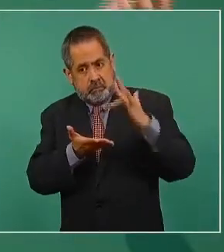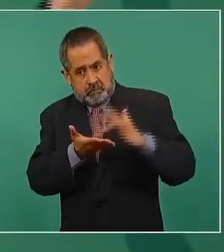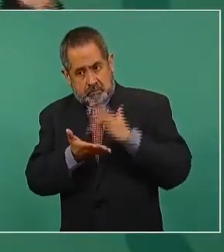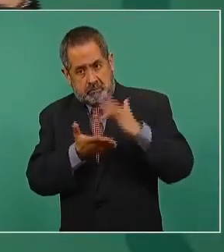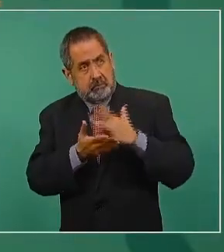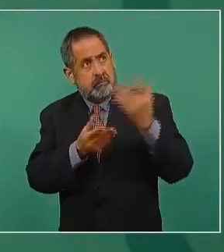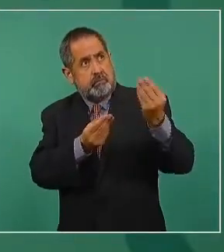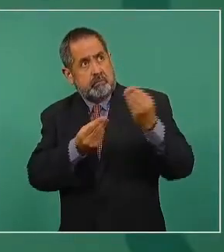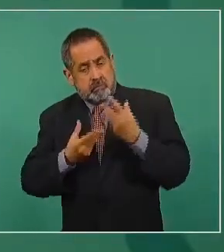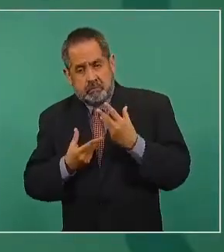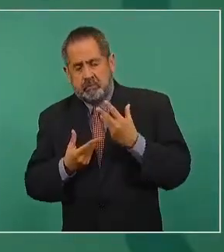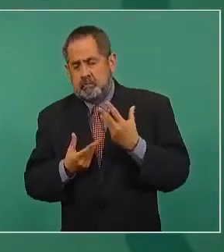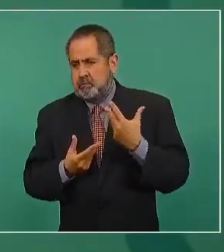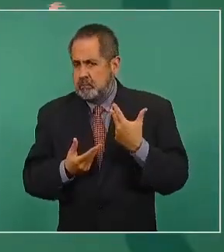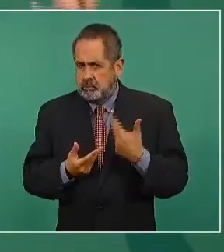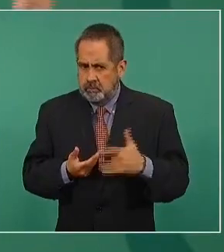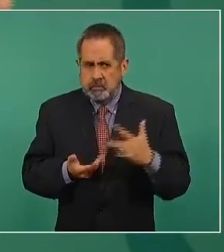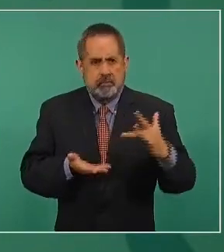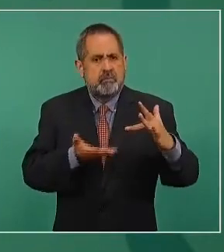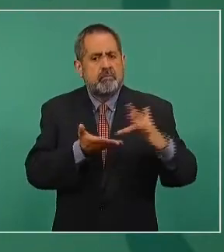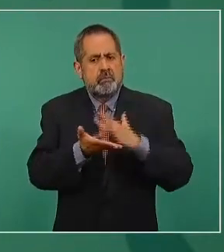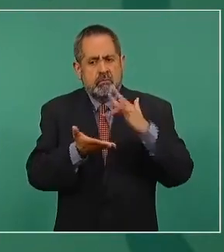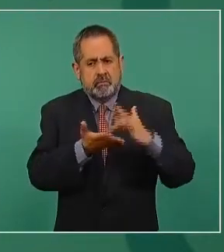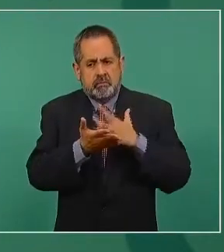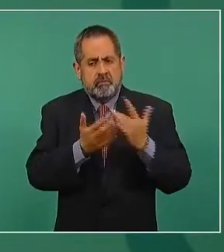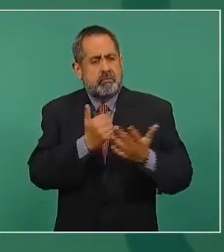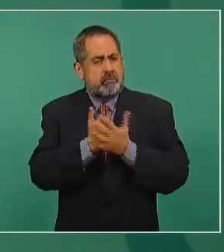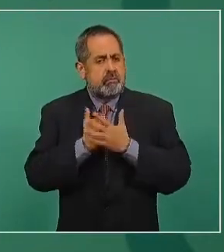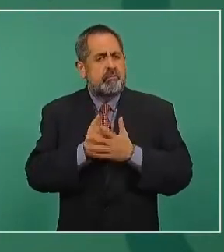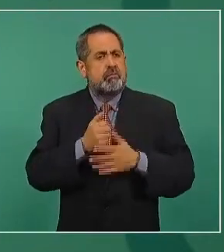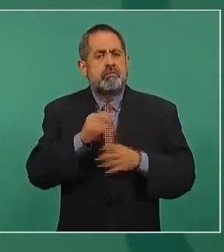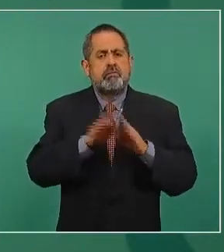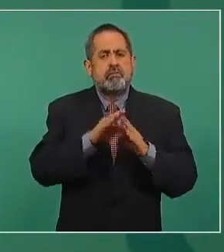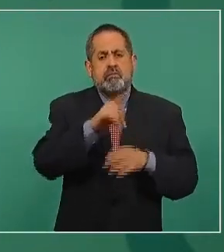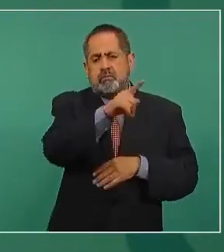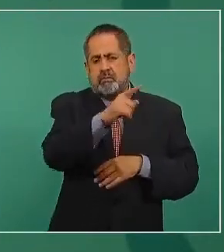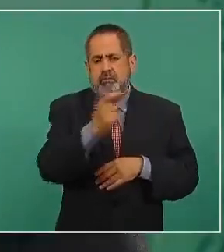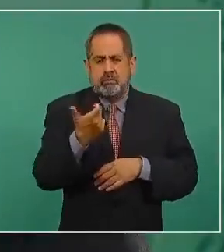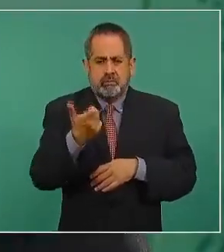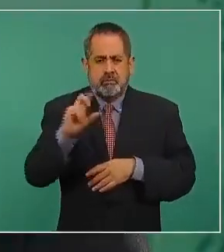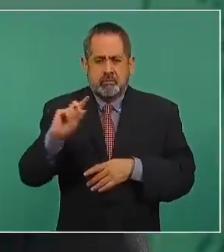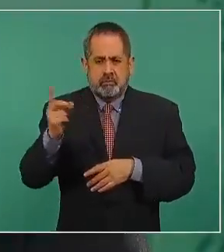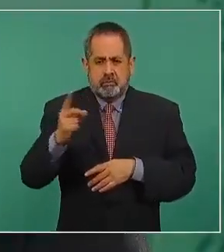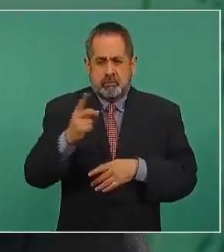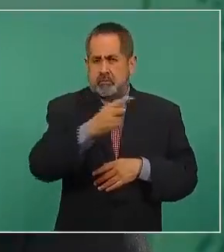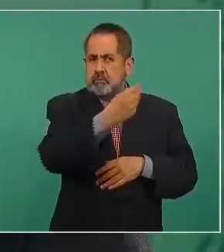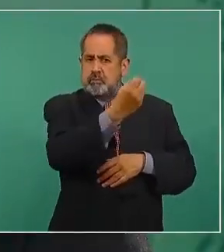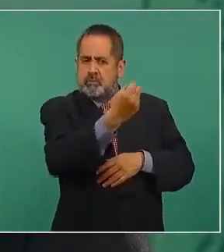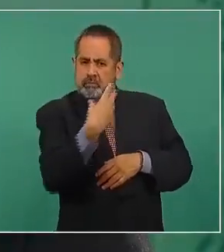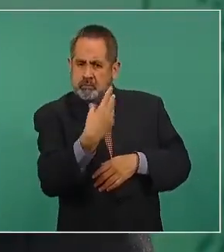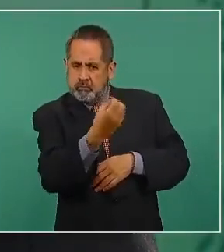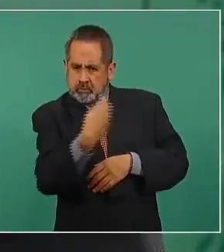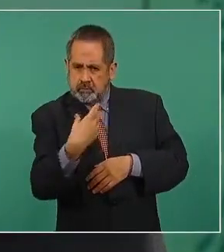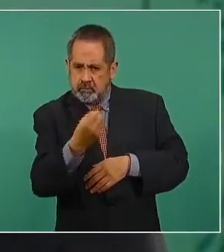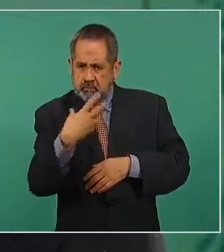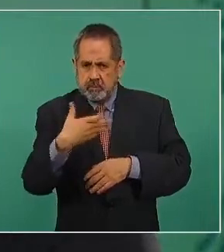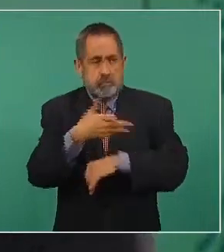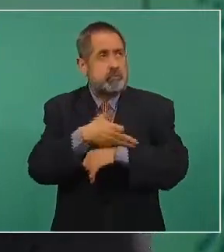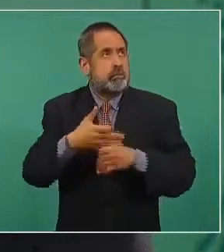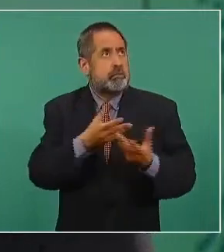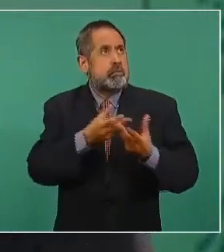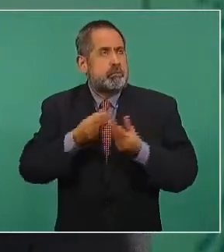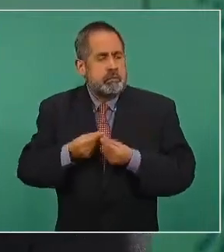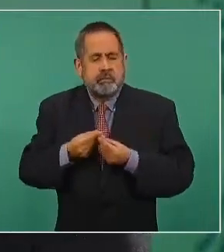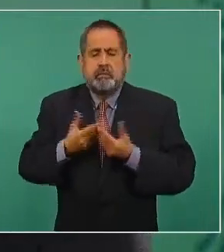Nos apoyan enviando a sus familiares recursos. Se han